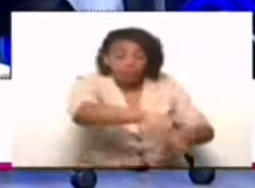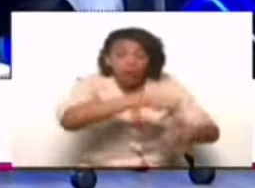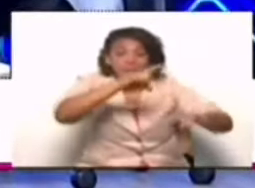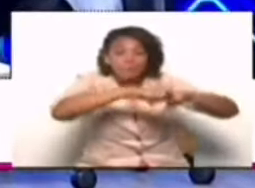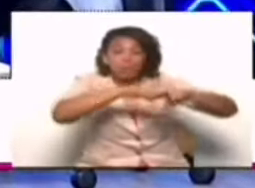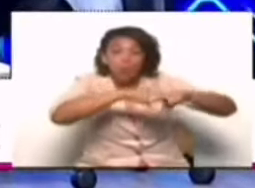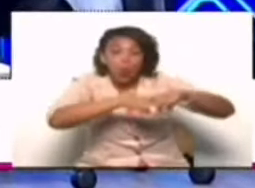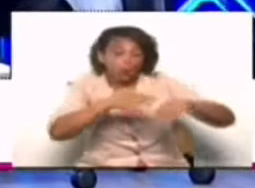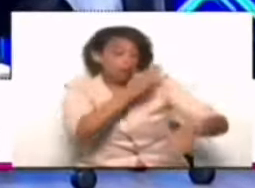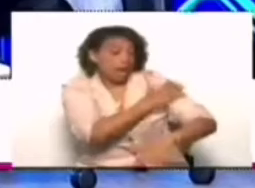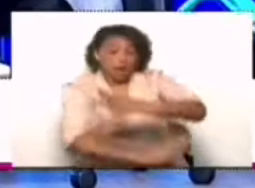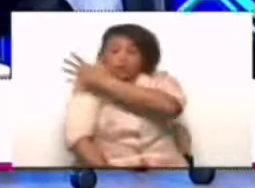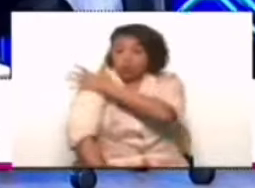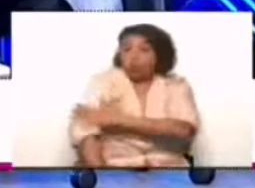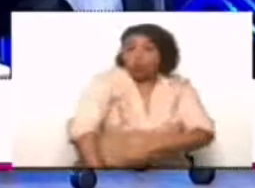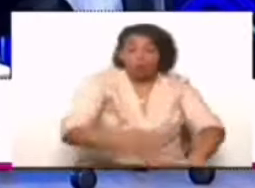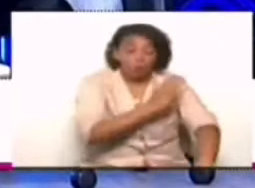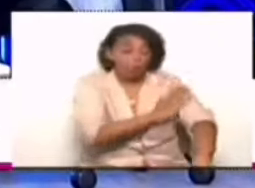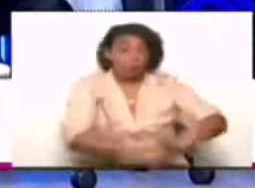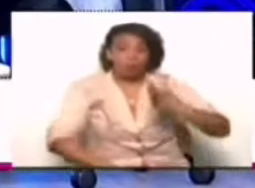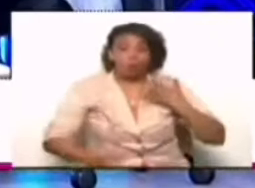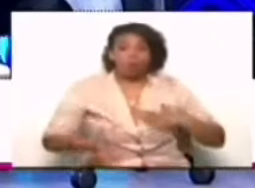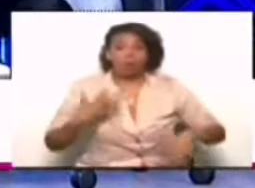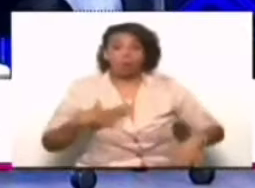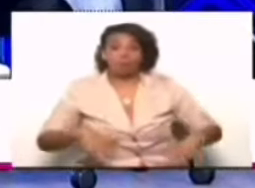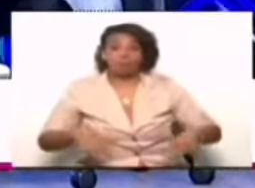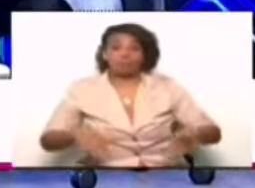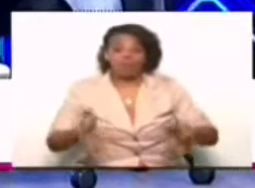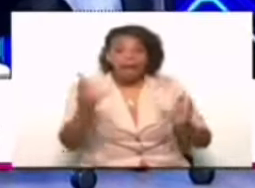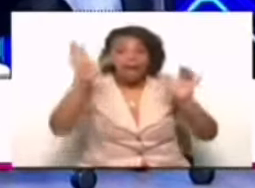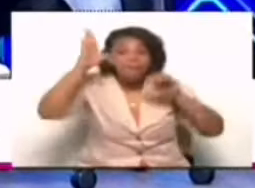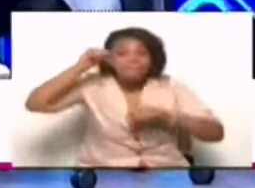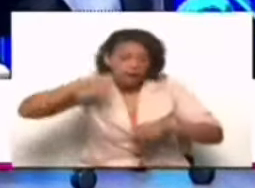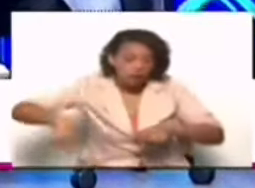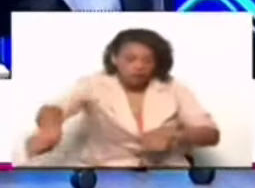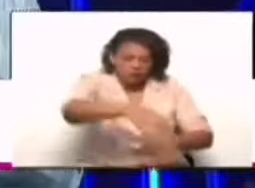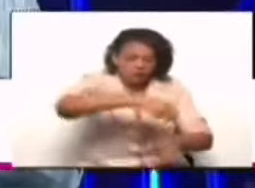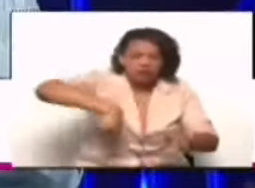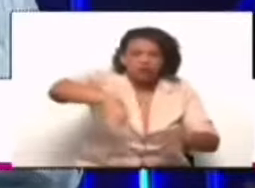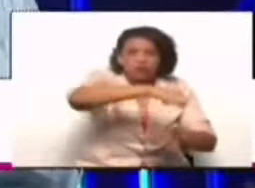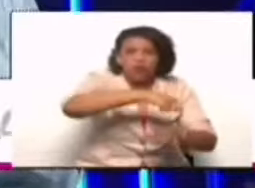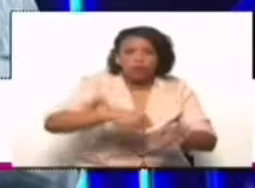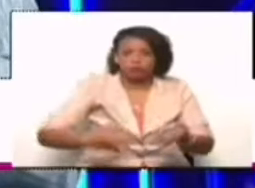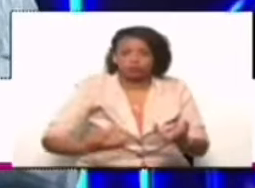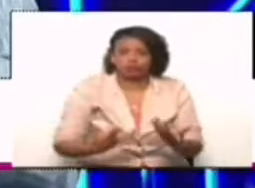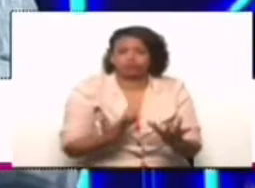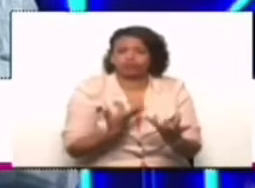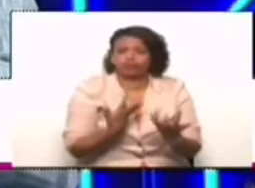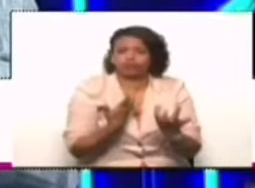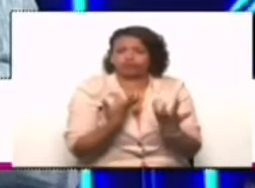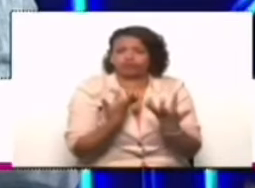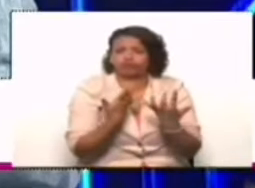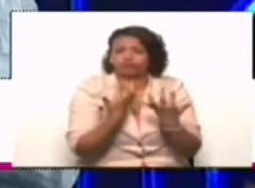la ropa de los muchachitos, lo riegan en los baños y el producto provoca